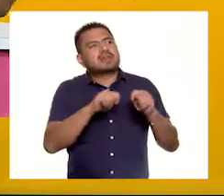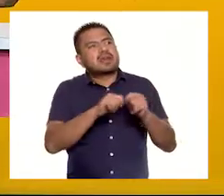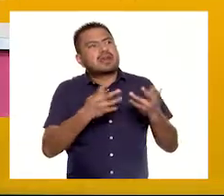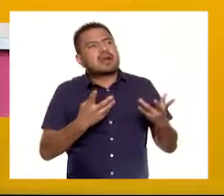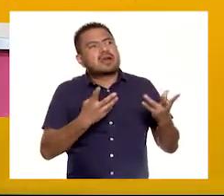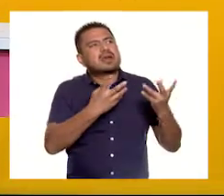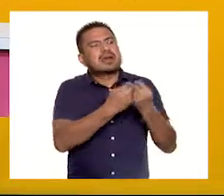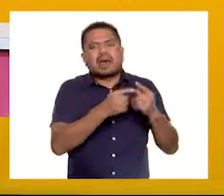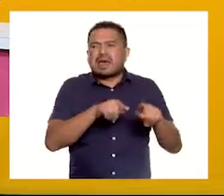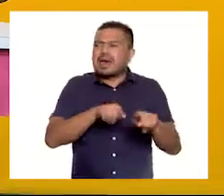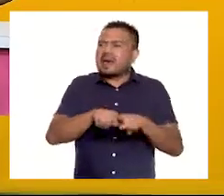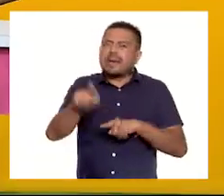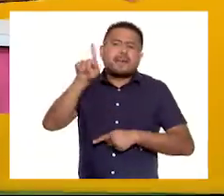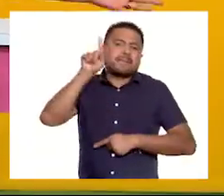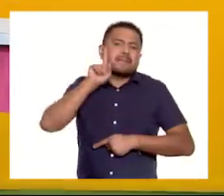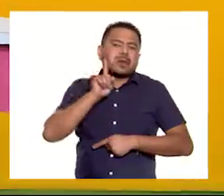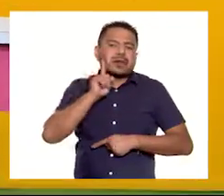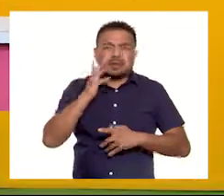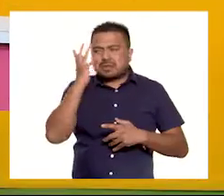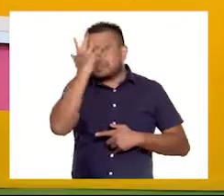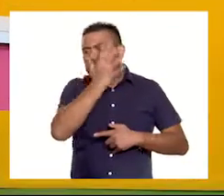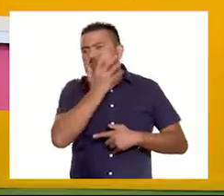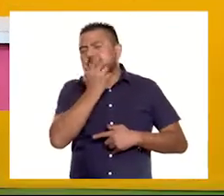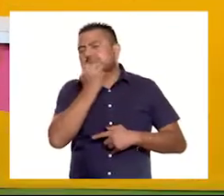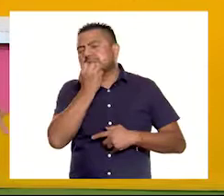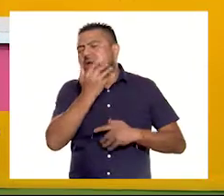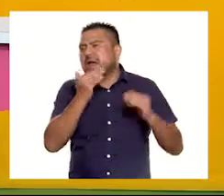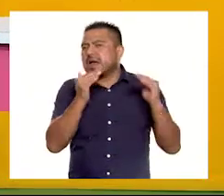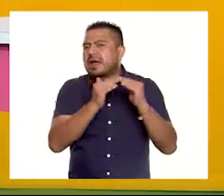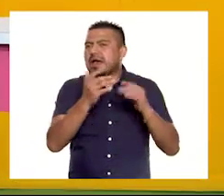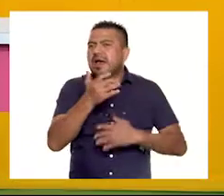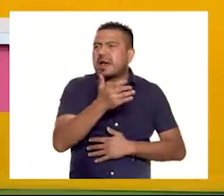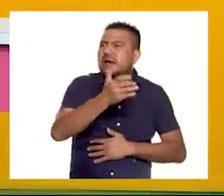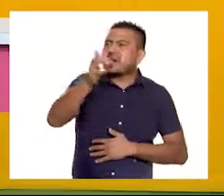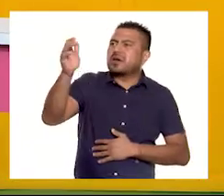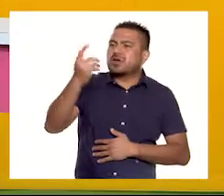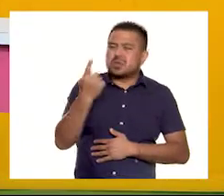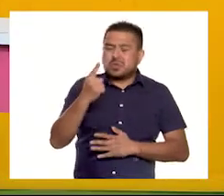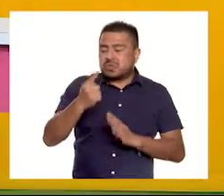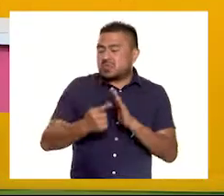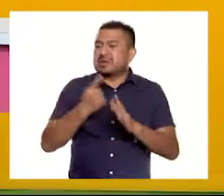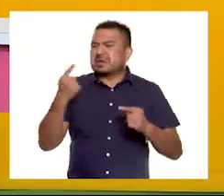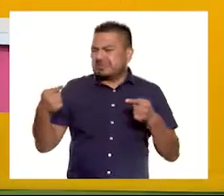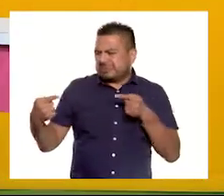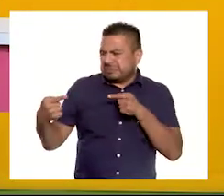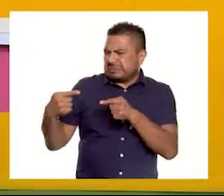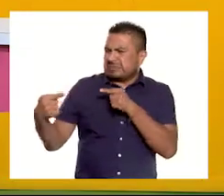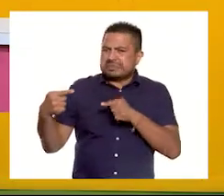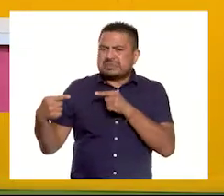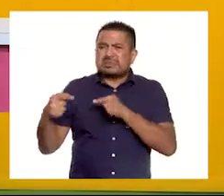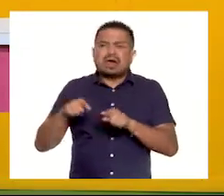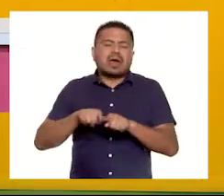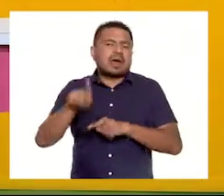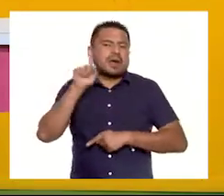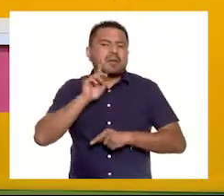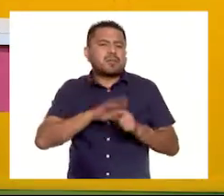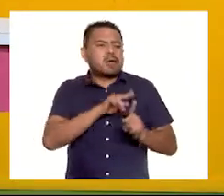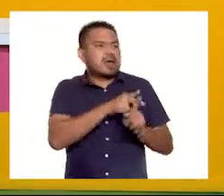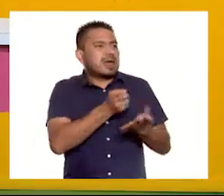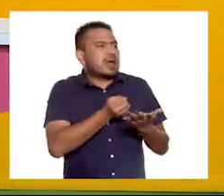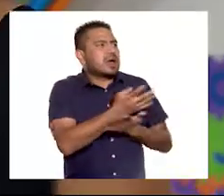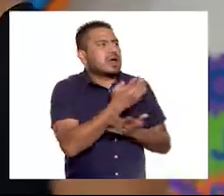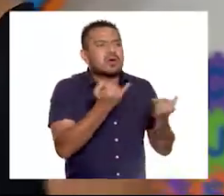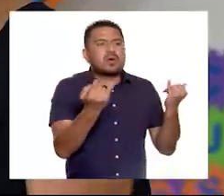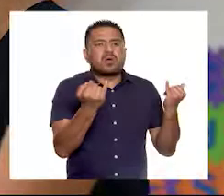tíos, hermana, en una linda casa de campo. Un día discutió con su hermana porque él quería ir a jugar y